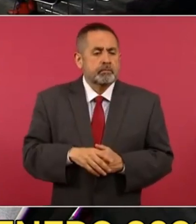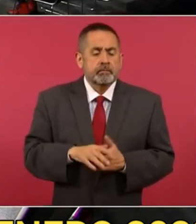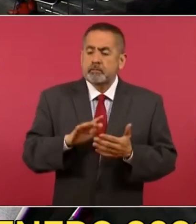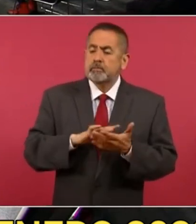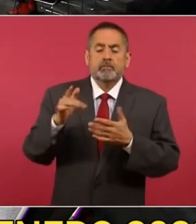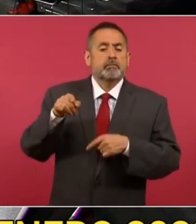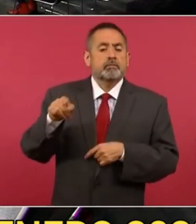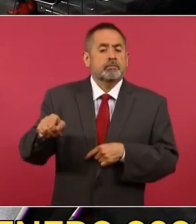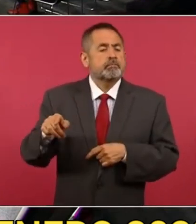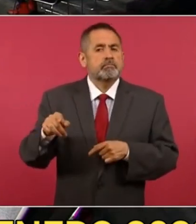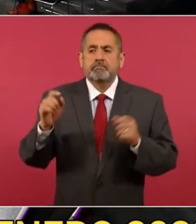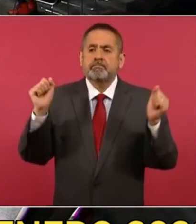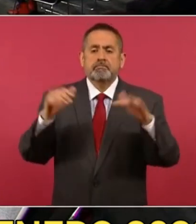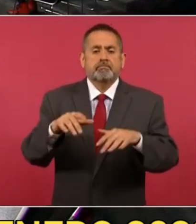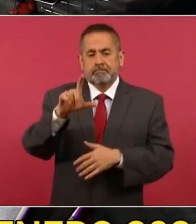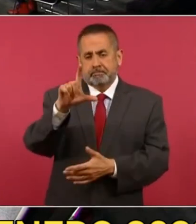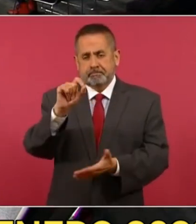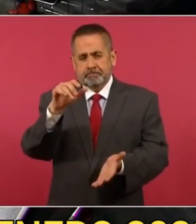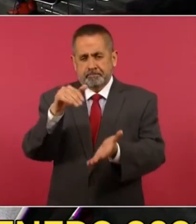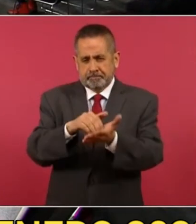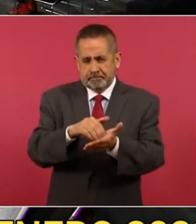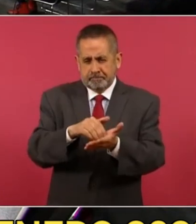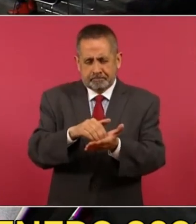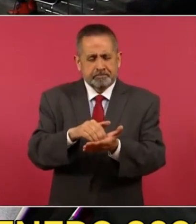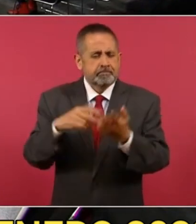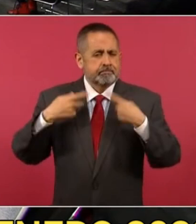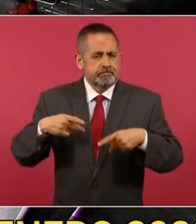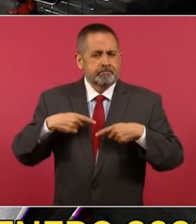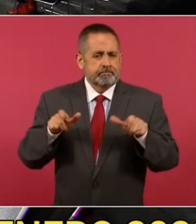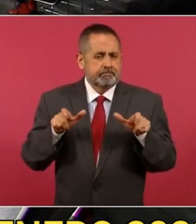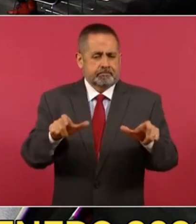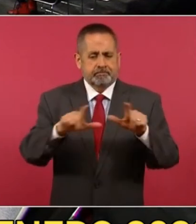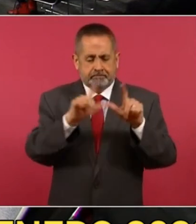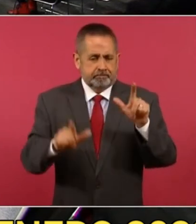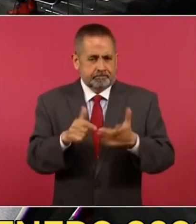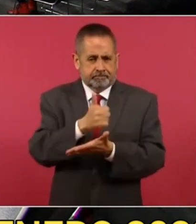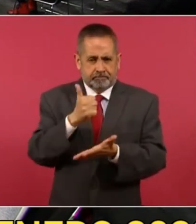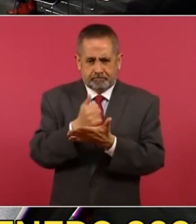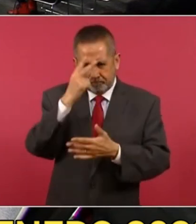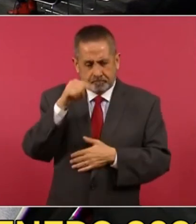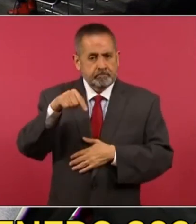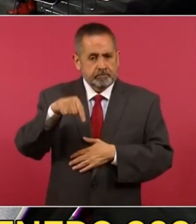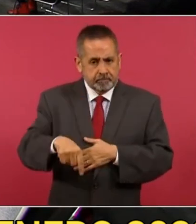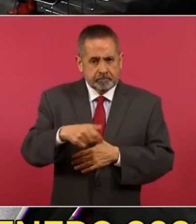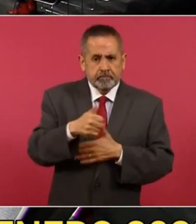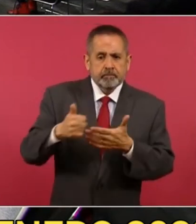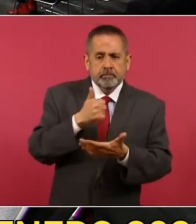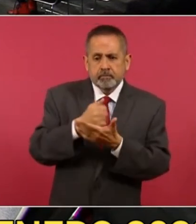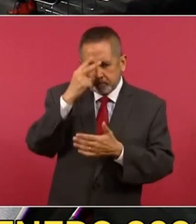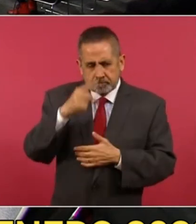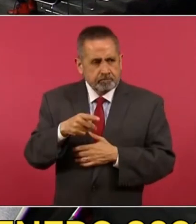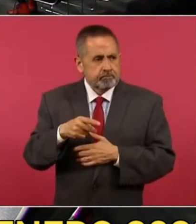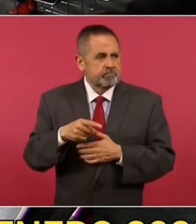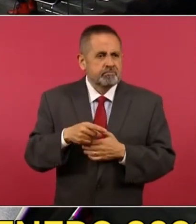presencia de 20,000 elementos de la Guardia Nacional en la Ciudad de México, la Ciudad de México presenta